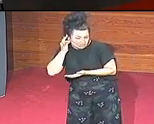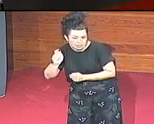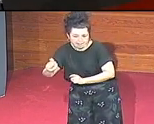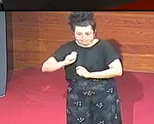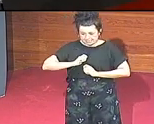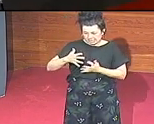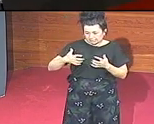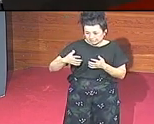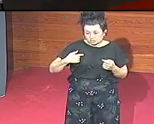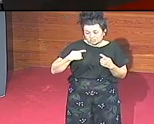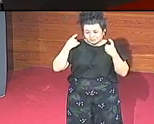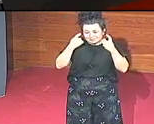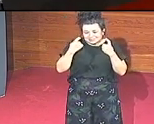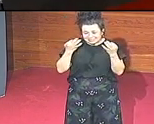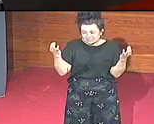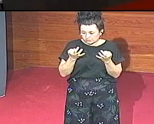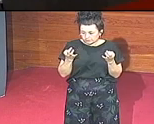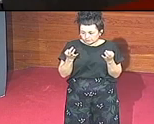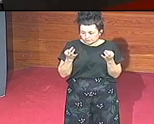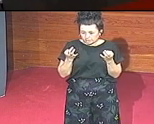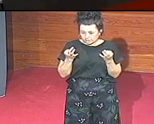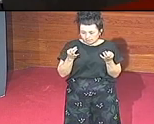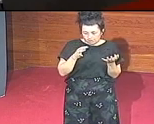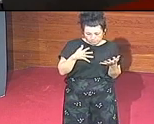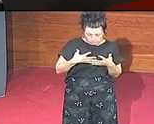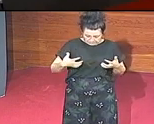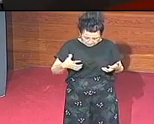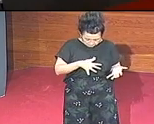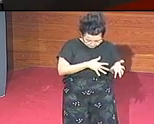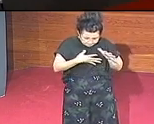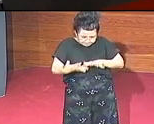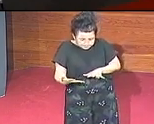es trasladar eso a imágenes animaciones